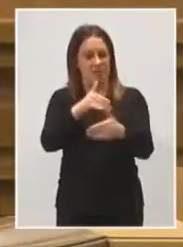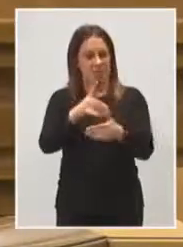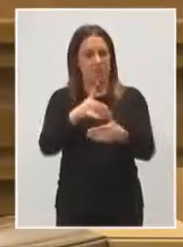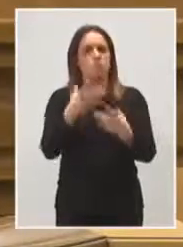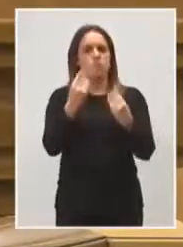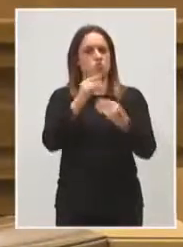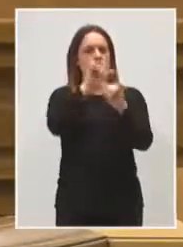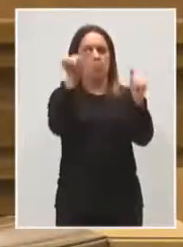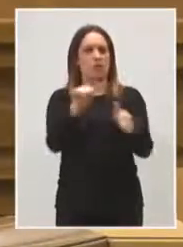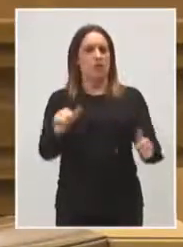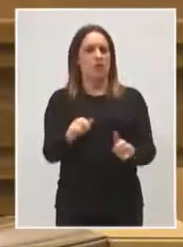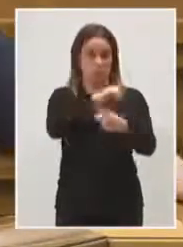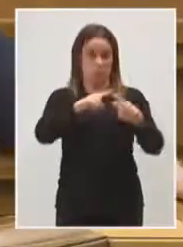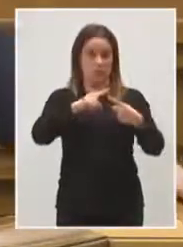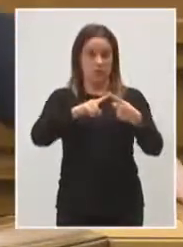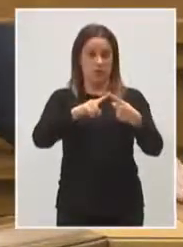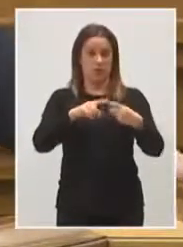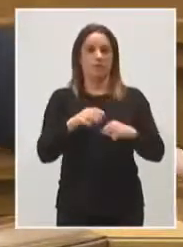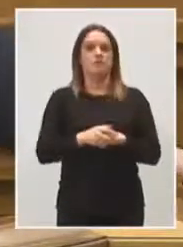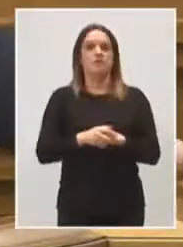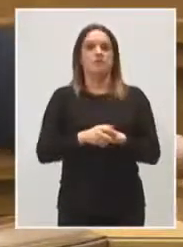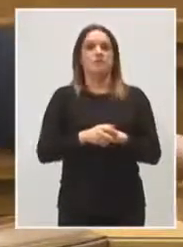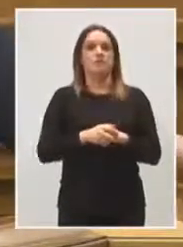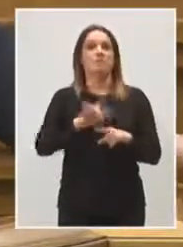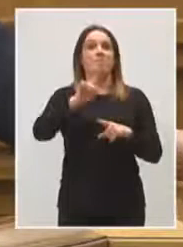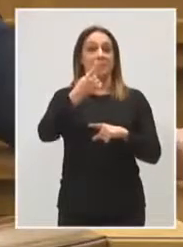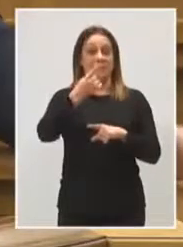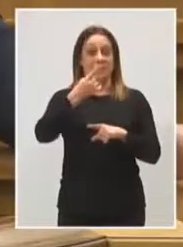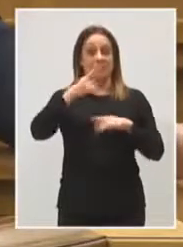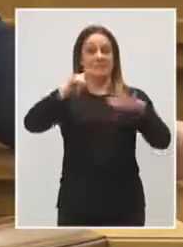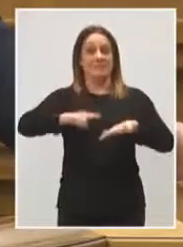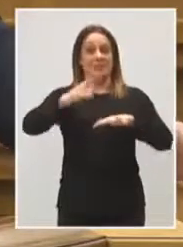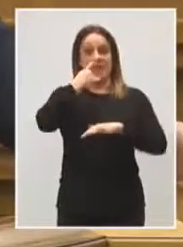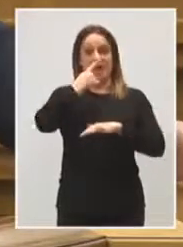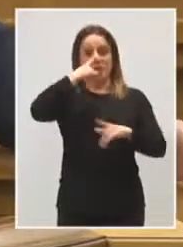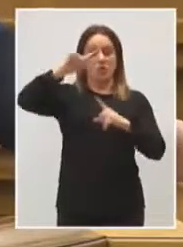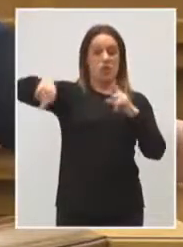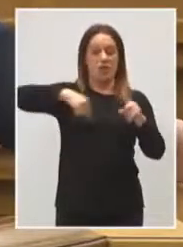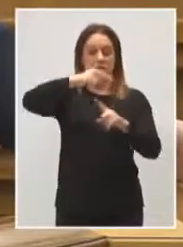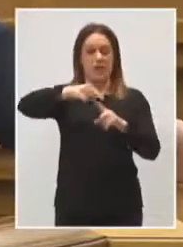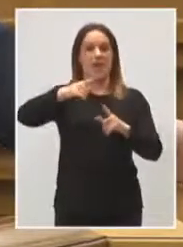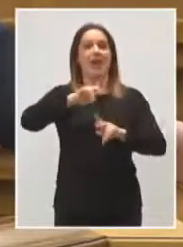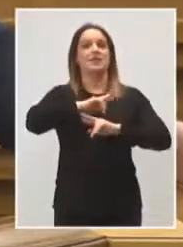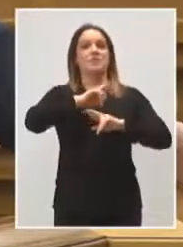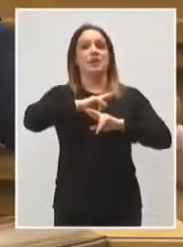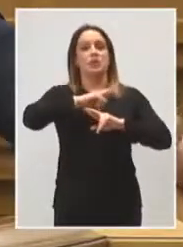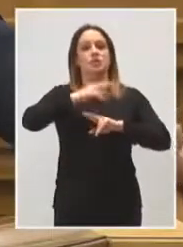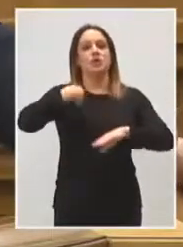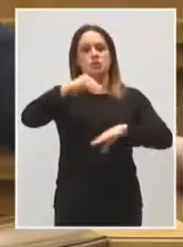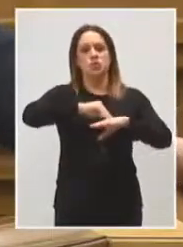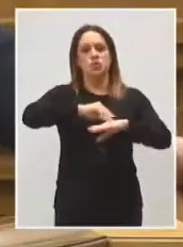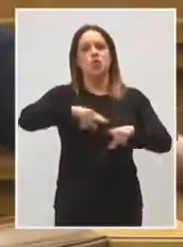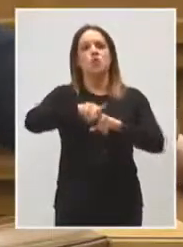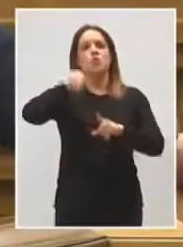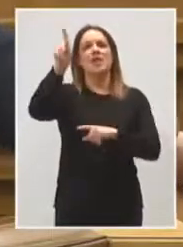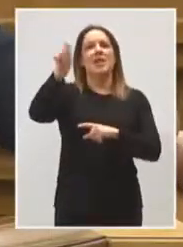están abriendo paso e que nos diregan á esperanza. En o primer semestre do ano que viene, espero que já este arreglado e que tengamos un calendario claro de pagos do